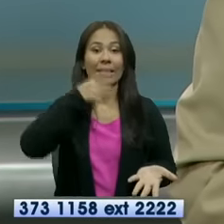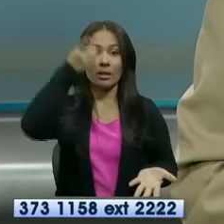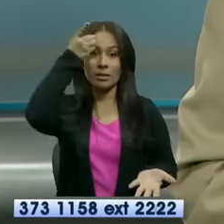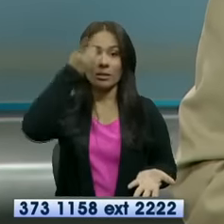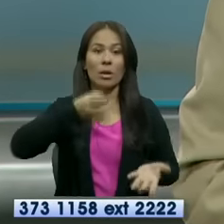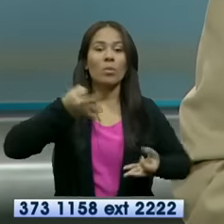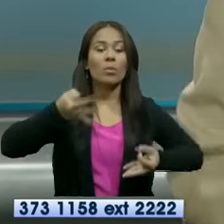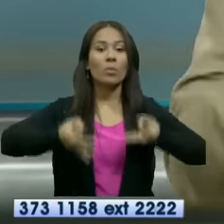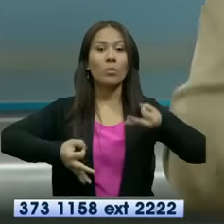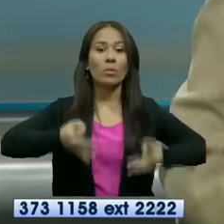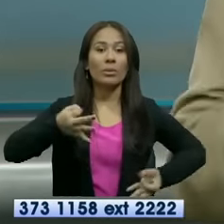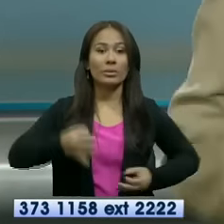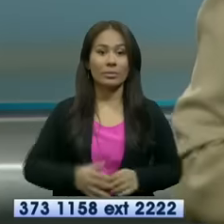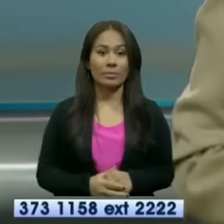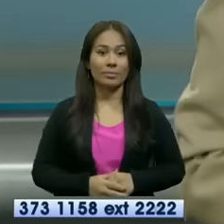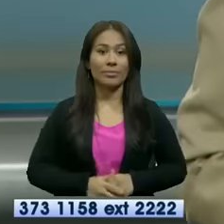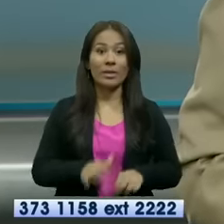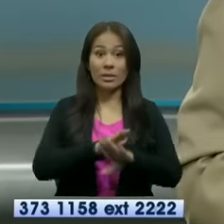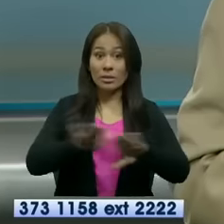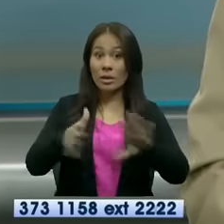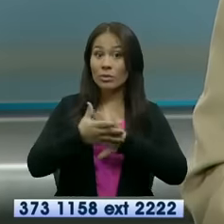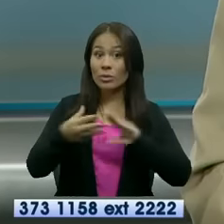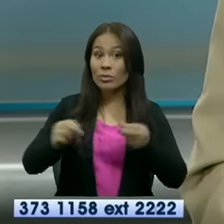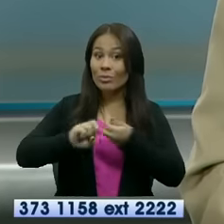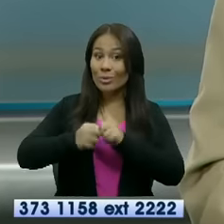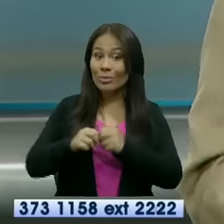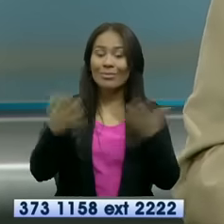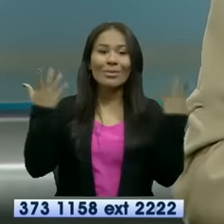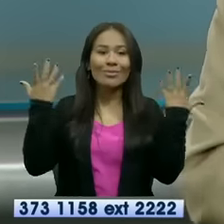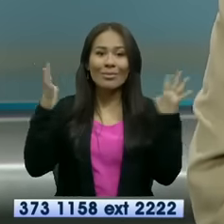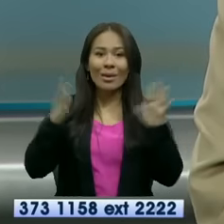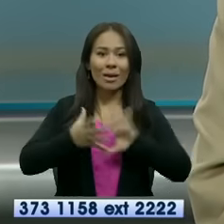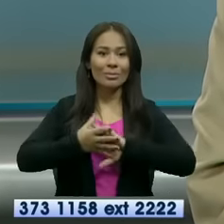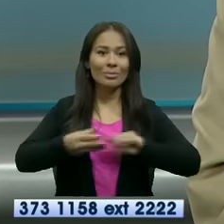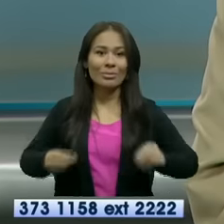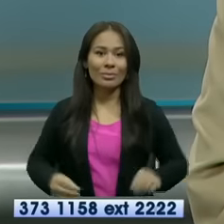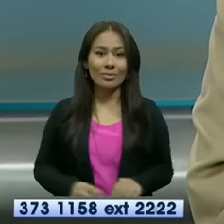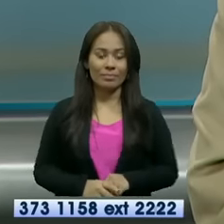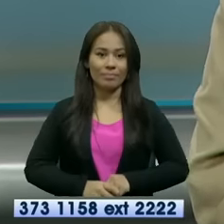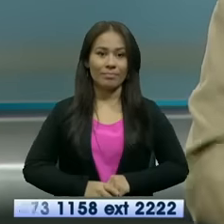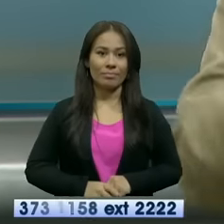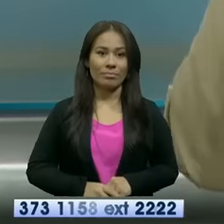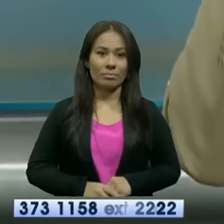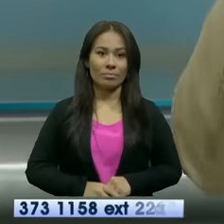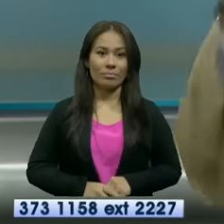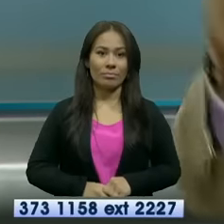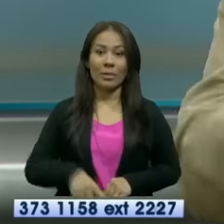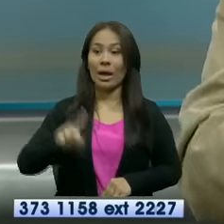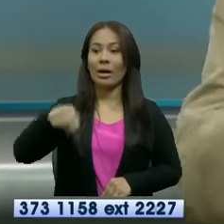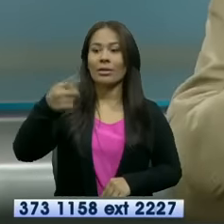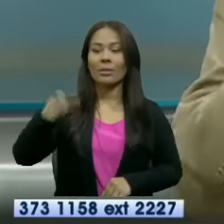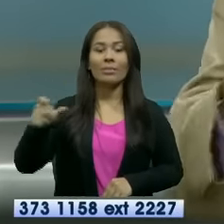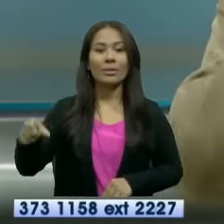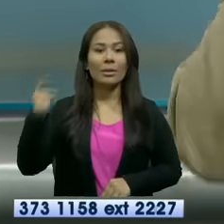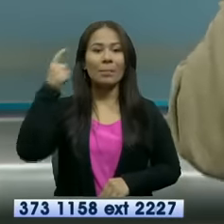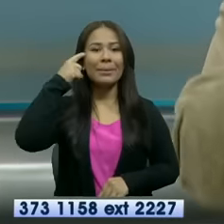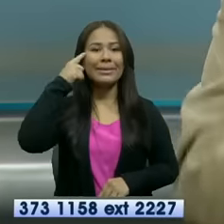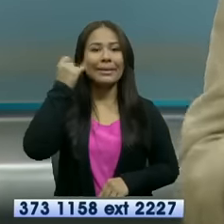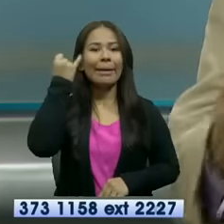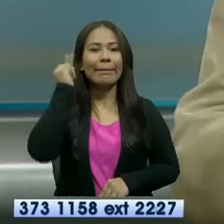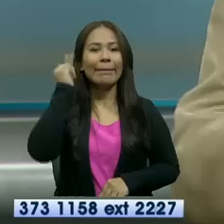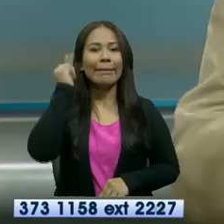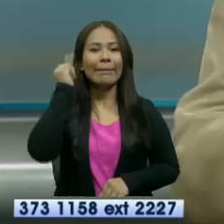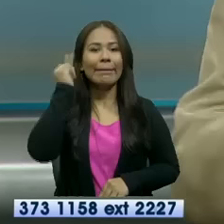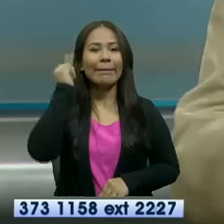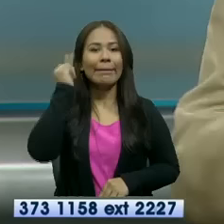competente que conozca la causa. Ya se solucionó el problema, mi querido señor. Y a los otros que tienen esa idea tonta, estúpida, perdónenme,